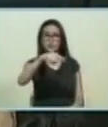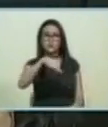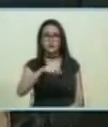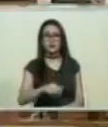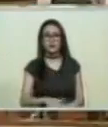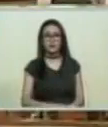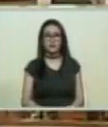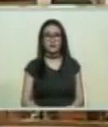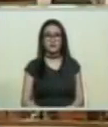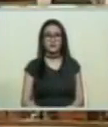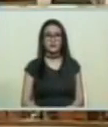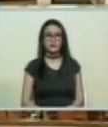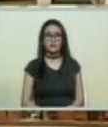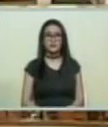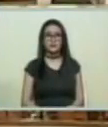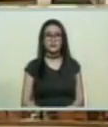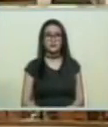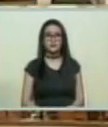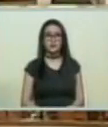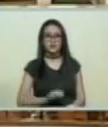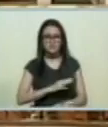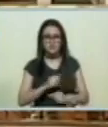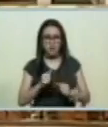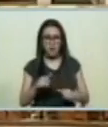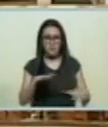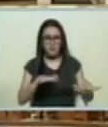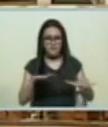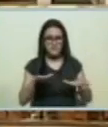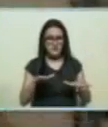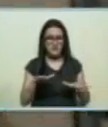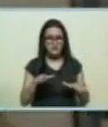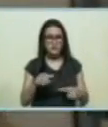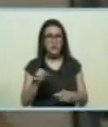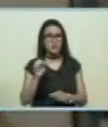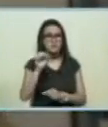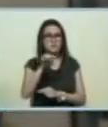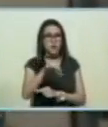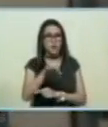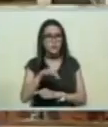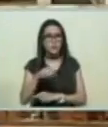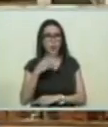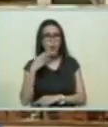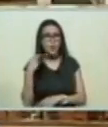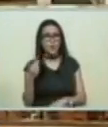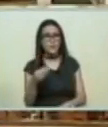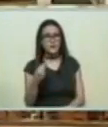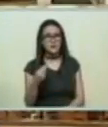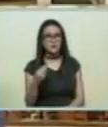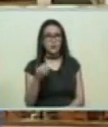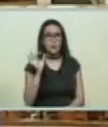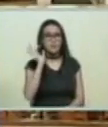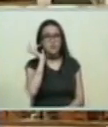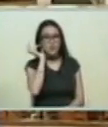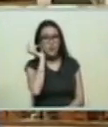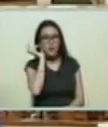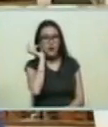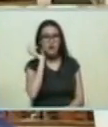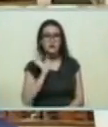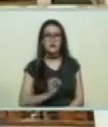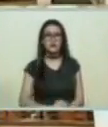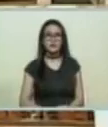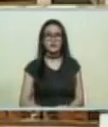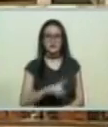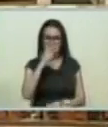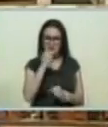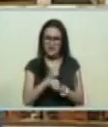a nosotros construir un poderoso movimiento de los cultores, de la juventud, de las mujeres,